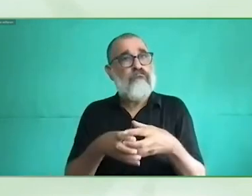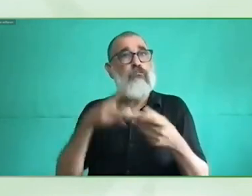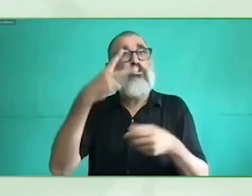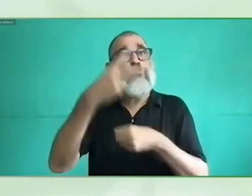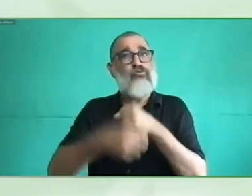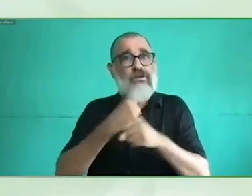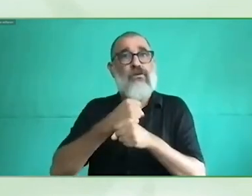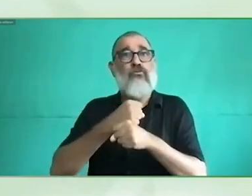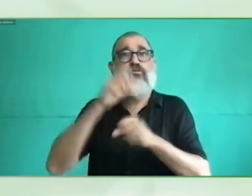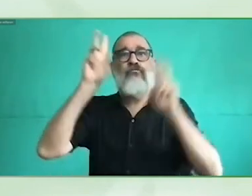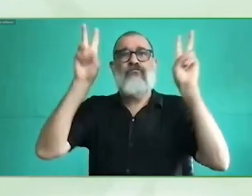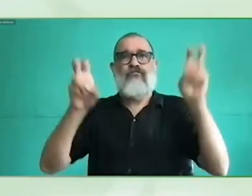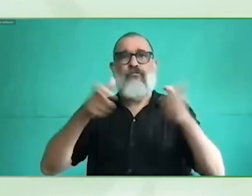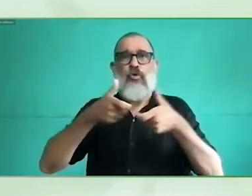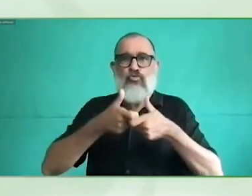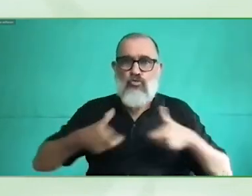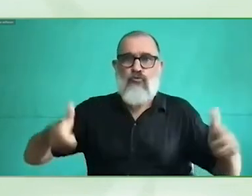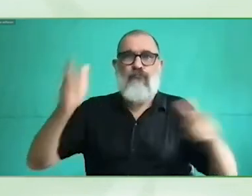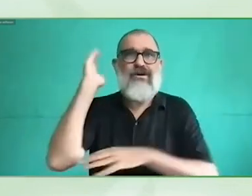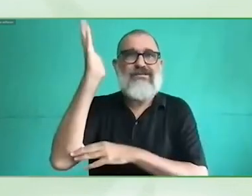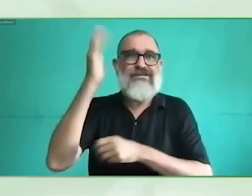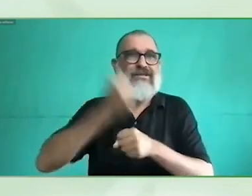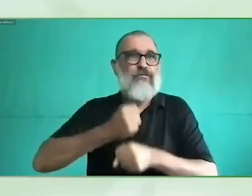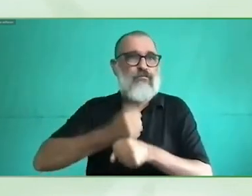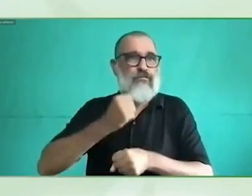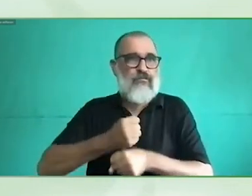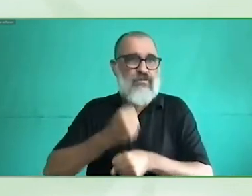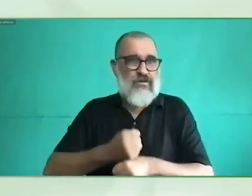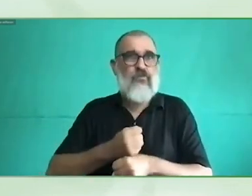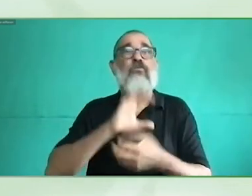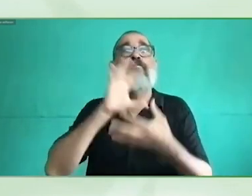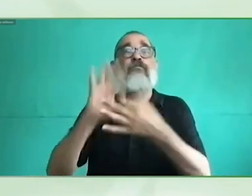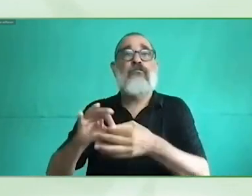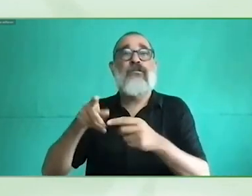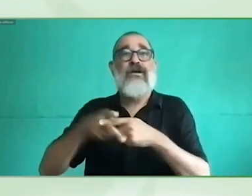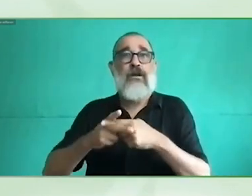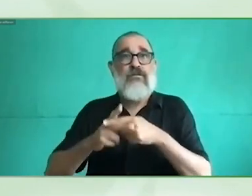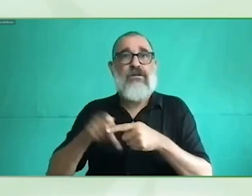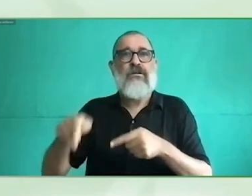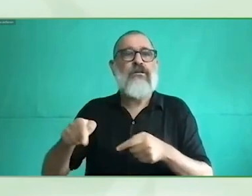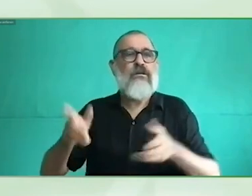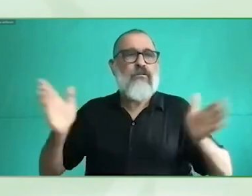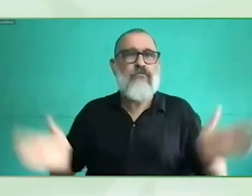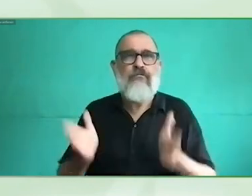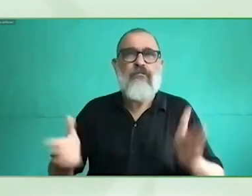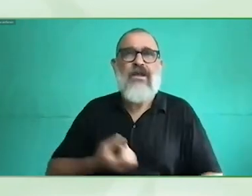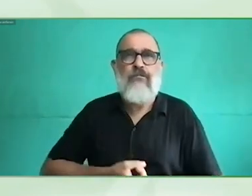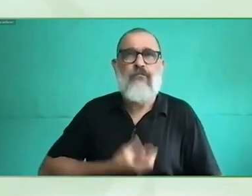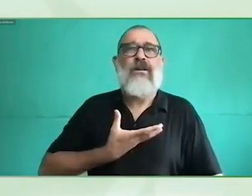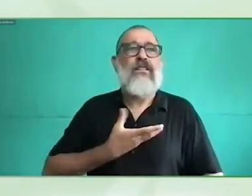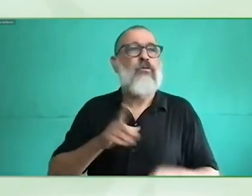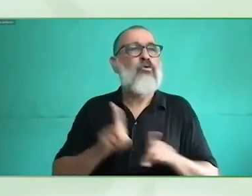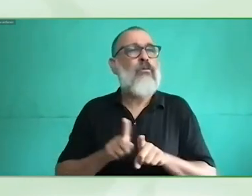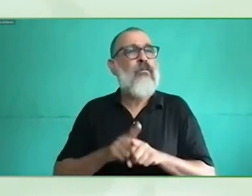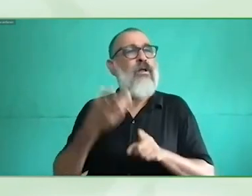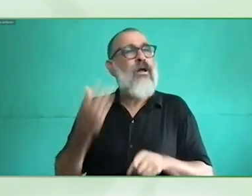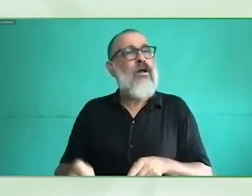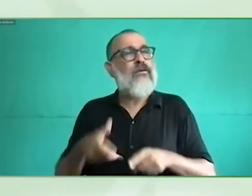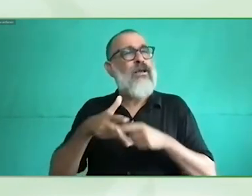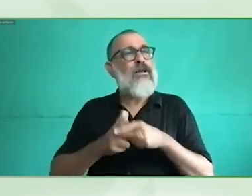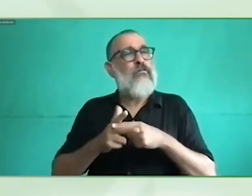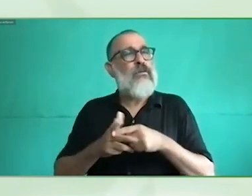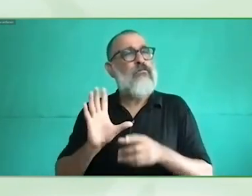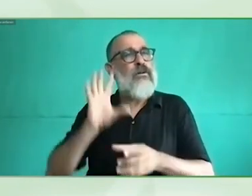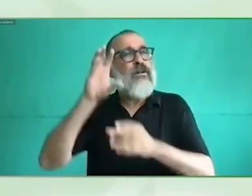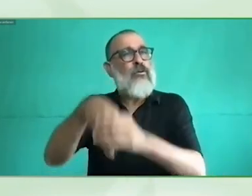es el emprendimiento también Es una herramienta para la inclusión la autonomía y la independencia de las personas con